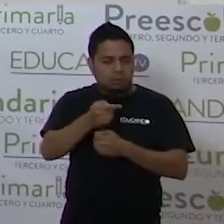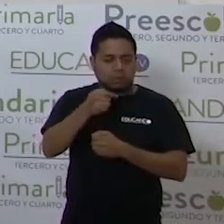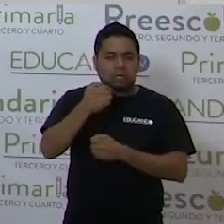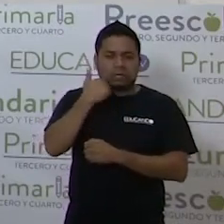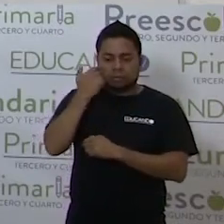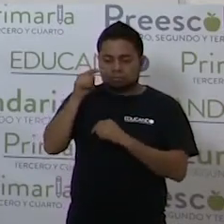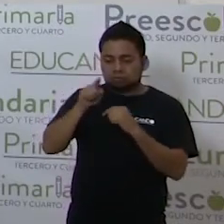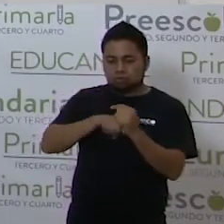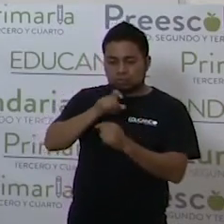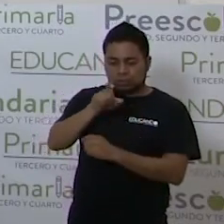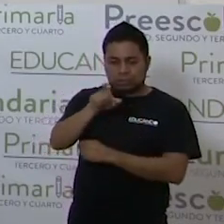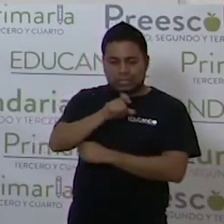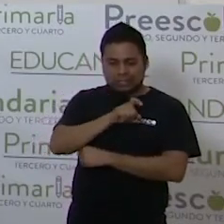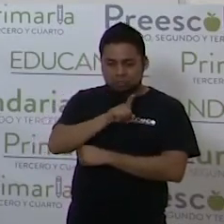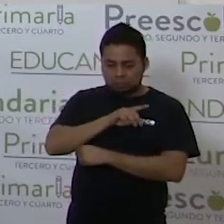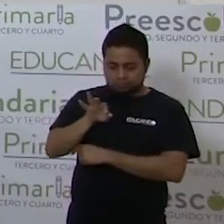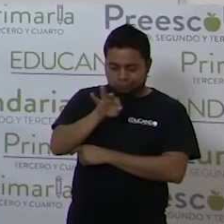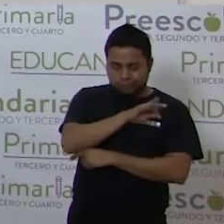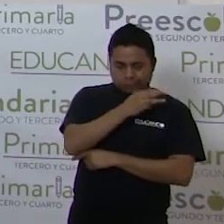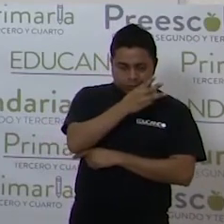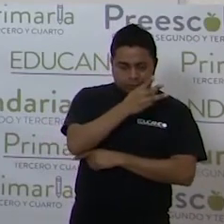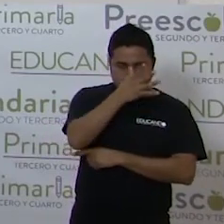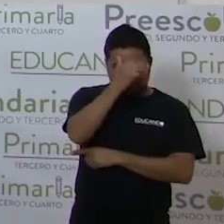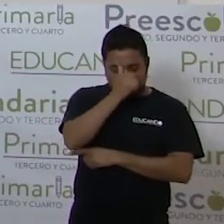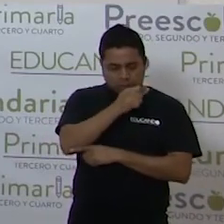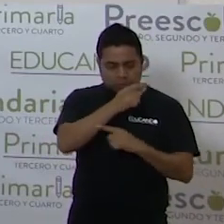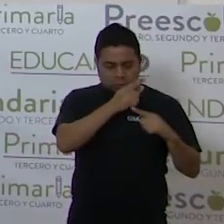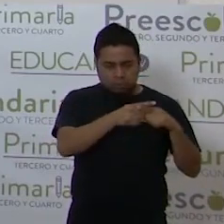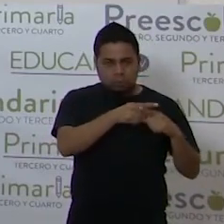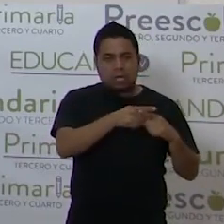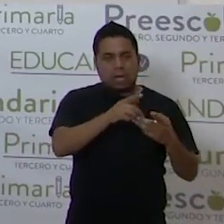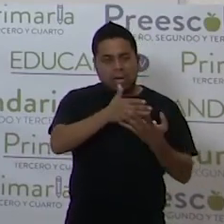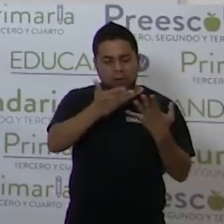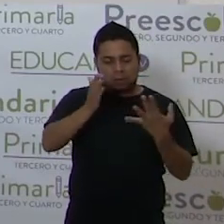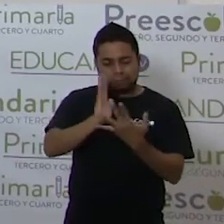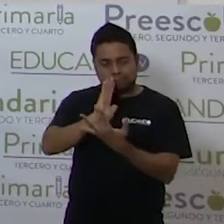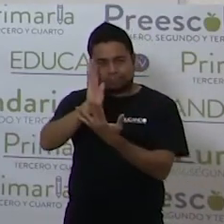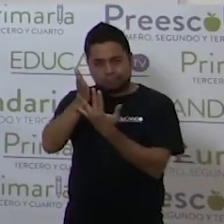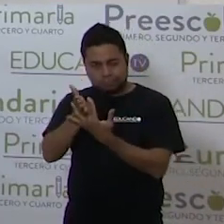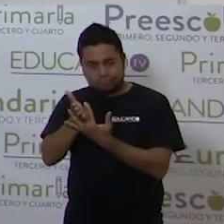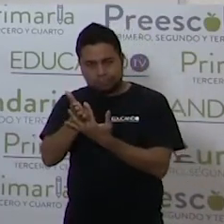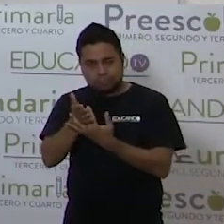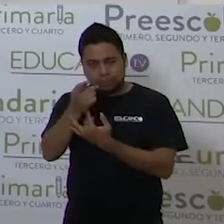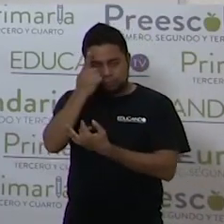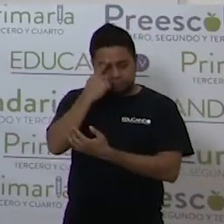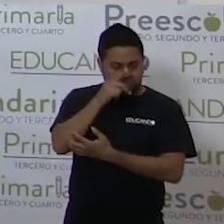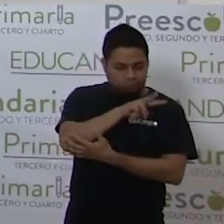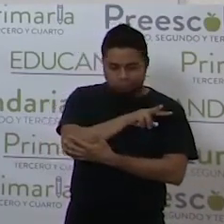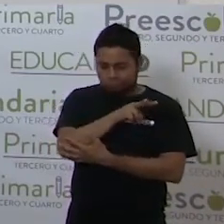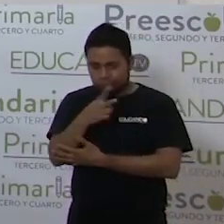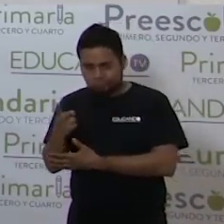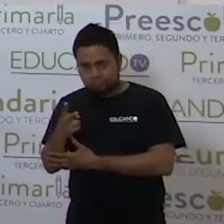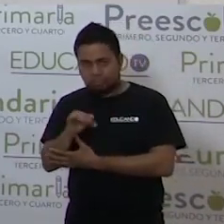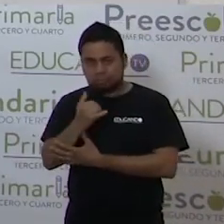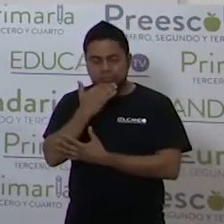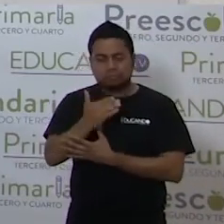despejar x por lo tanto 3 que está multiplicando lo vamos a dividir en ambos miembros